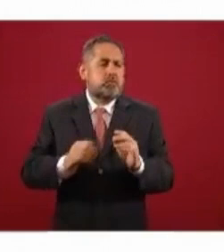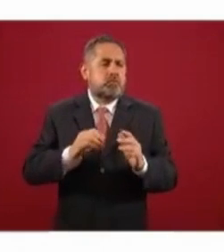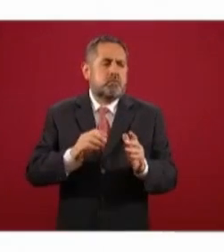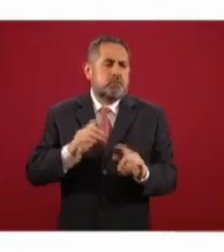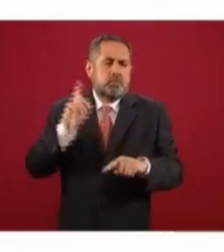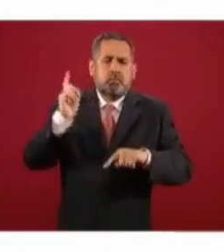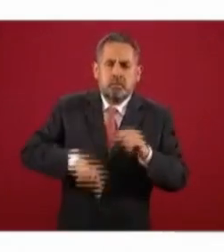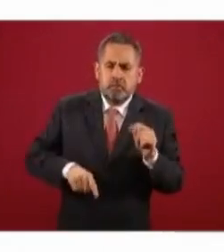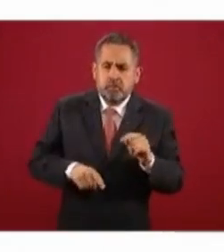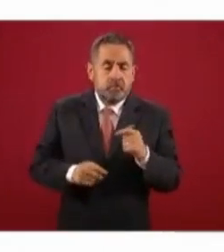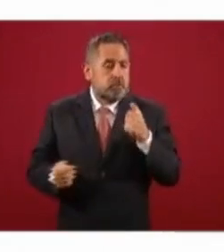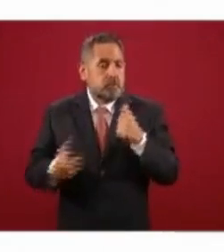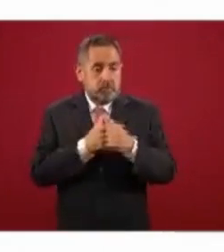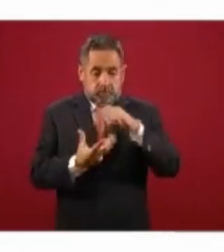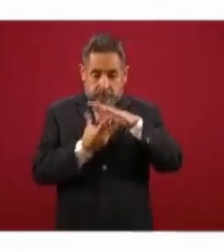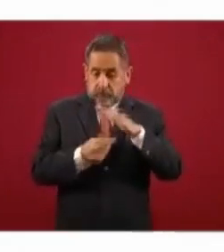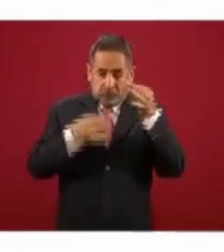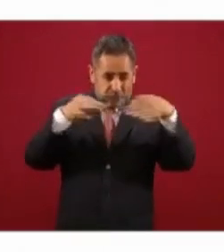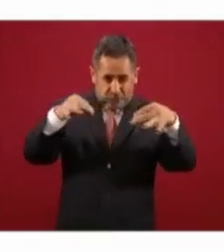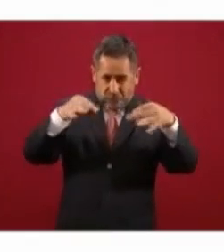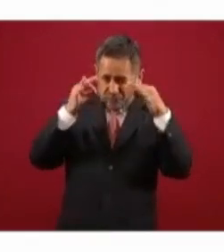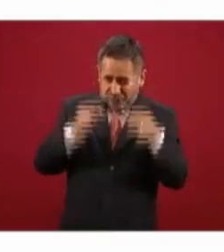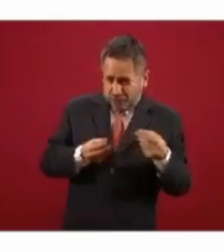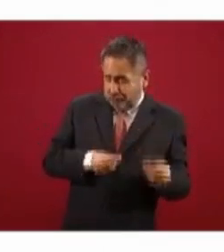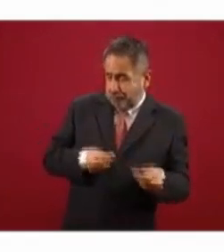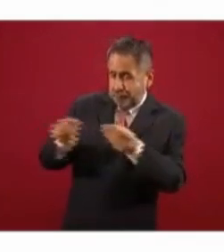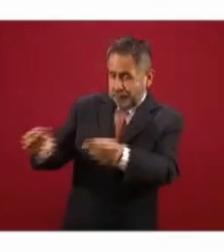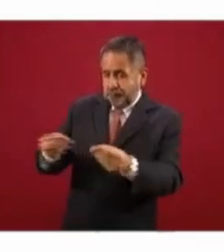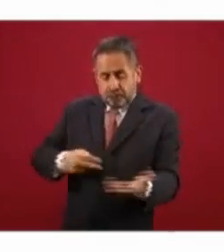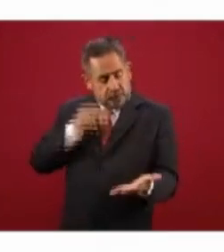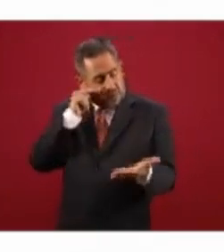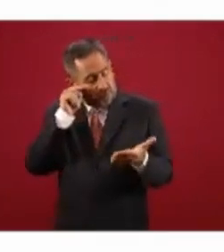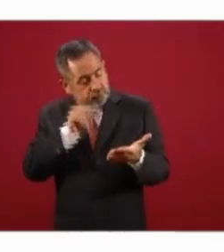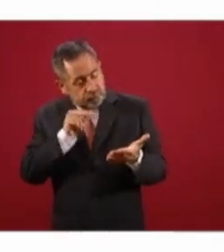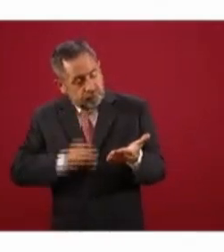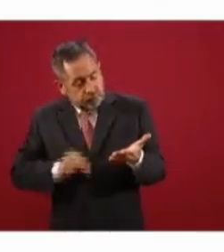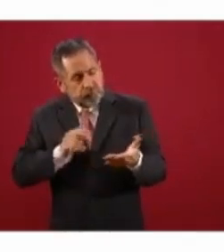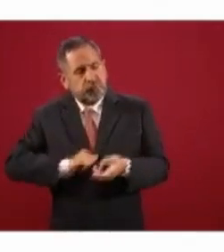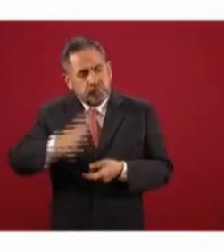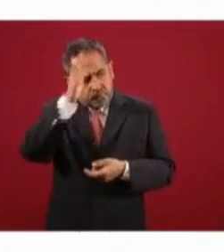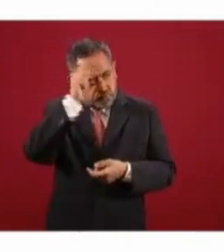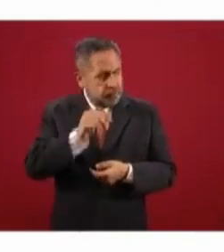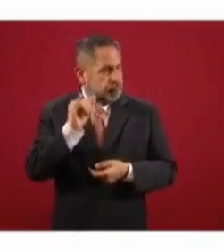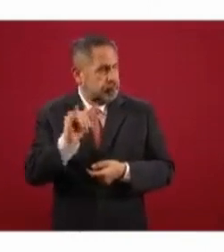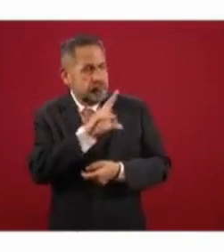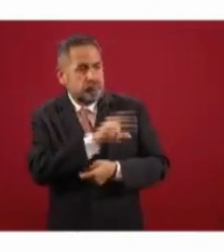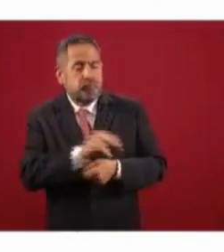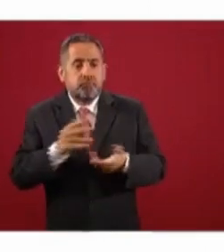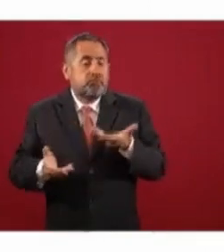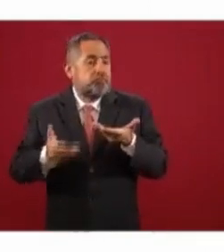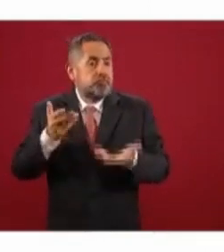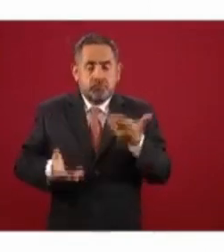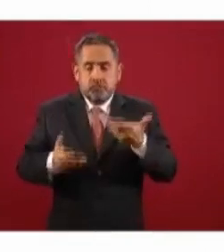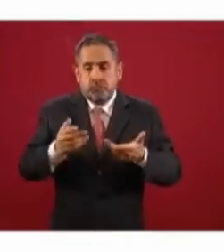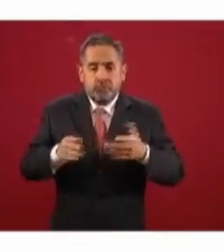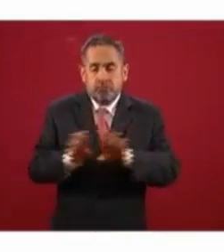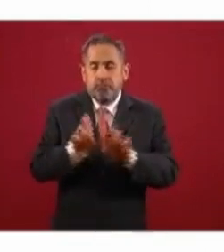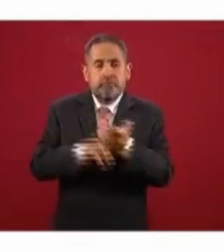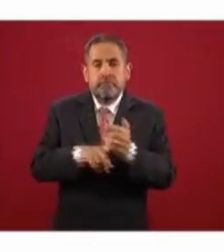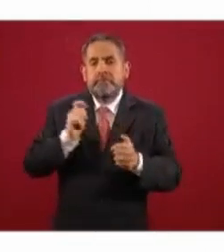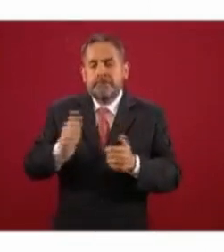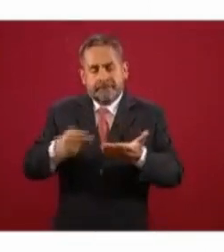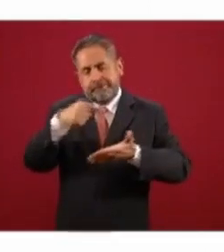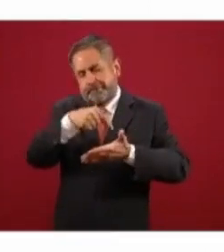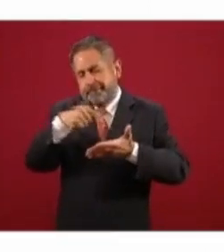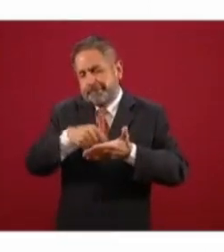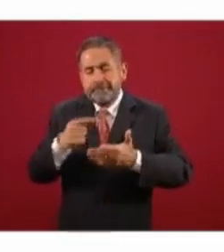la mano su contrato colectivo van a decidir si están de acuerdo o no están de acuerdo con el contenido de